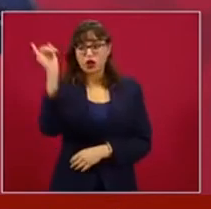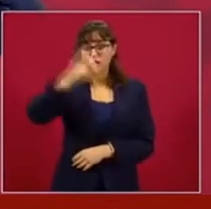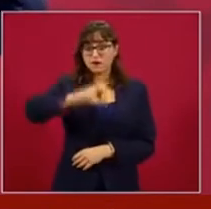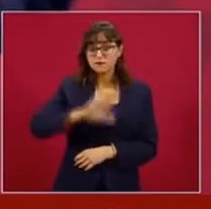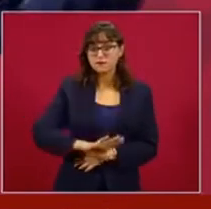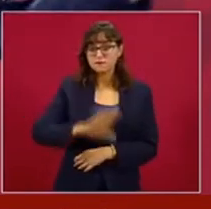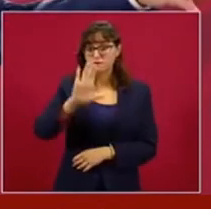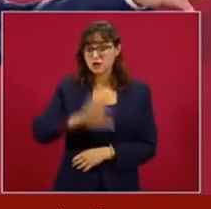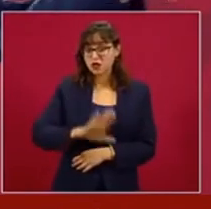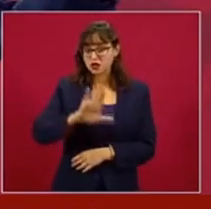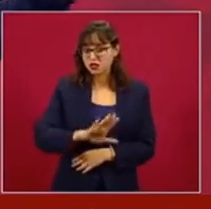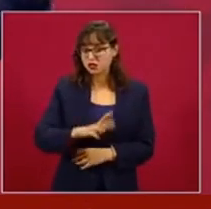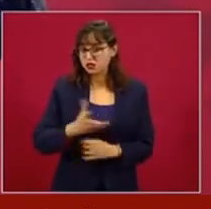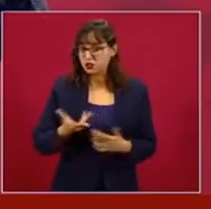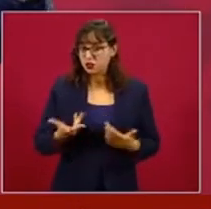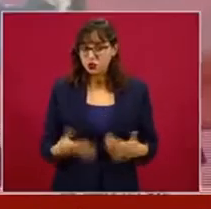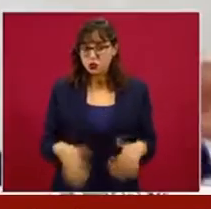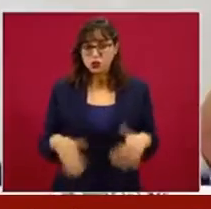porque ellos,